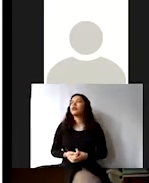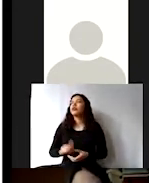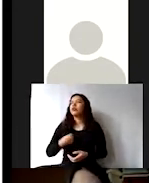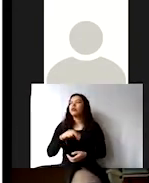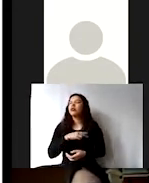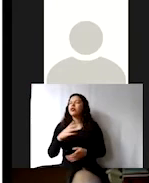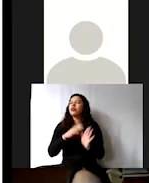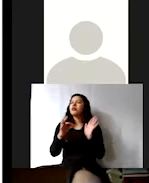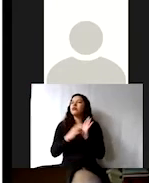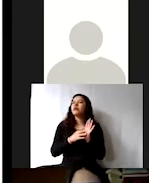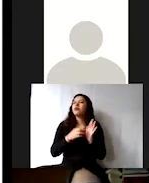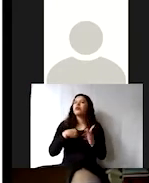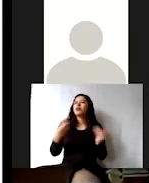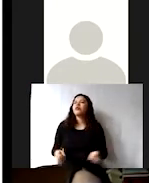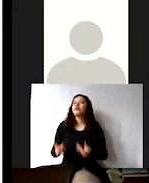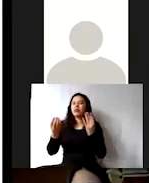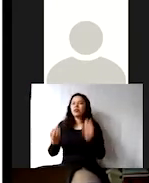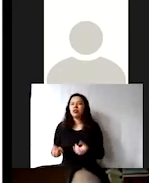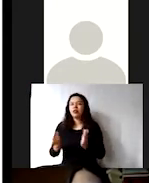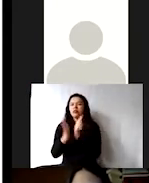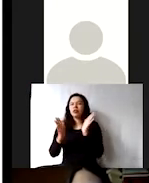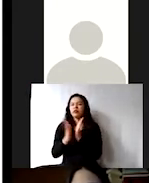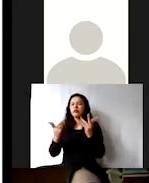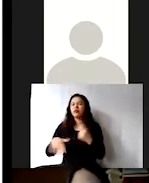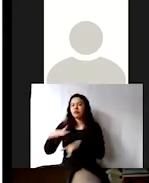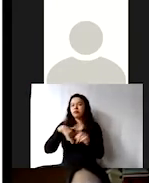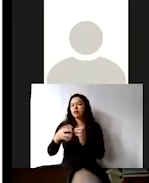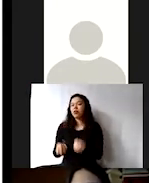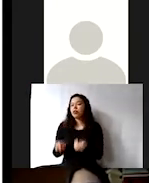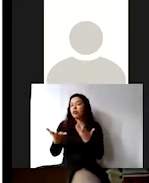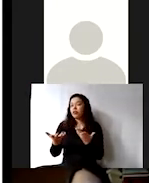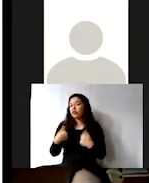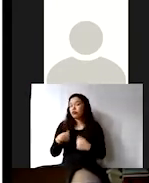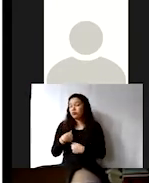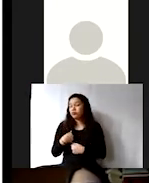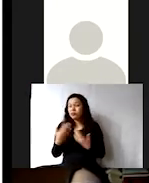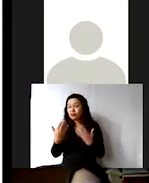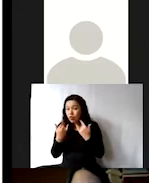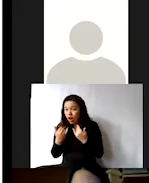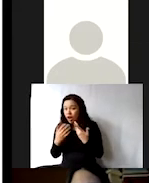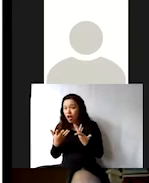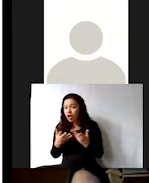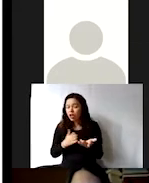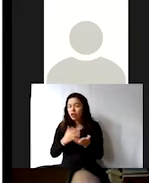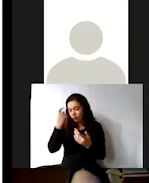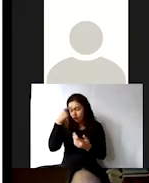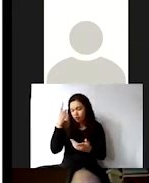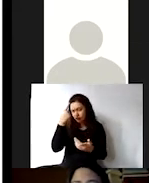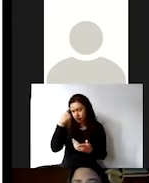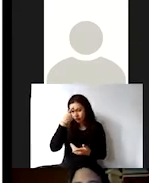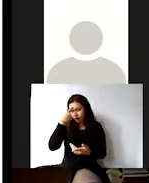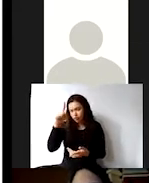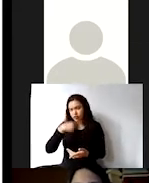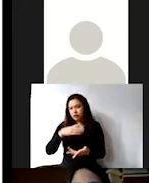dices tú, cuánto participo yo en esta situación? No hay facilidades para poder integrar